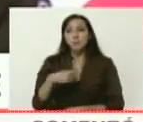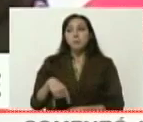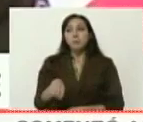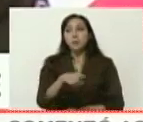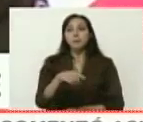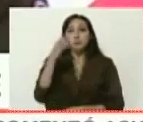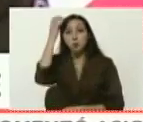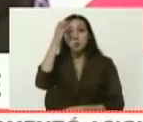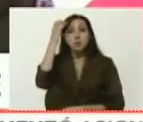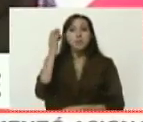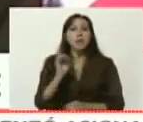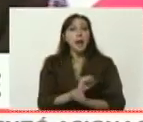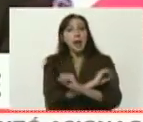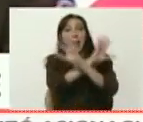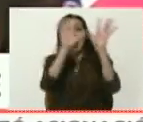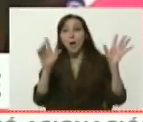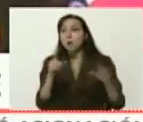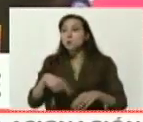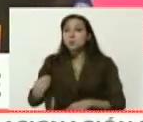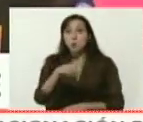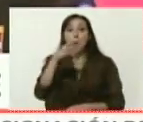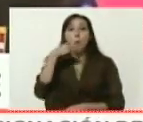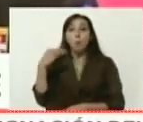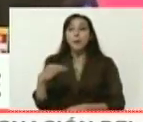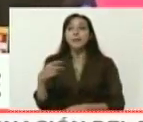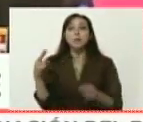conciencia clara los jóvenes de quienes fueron